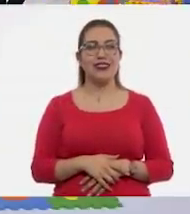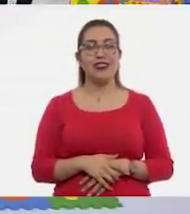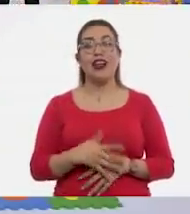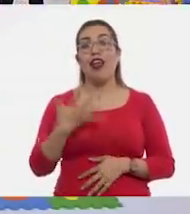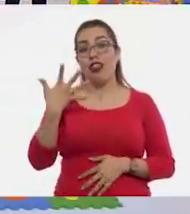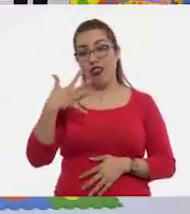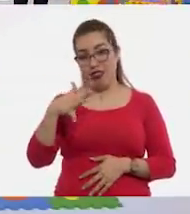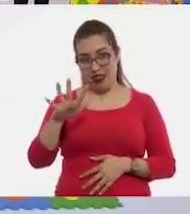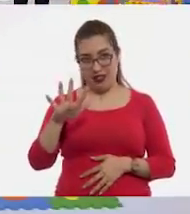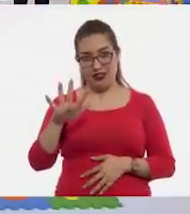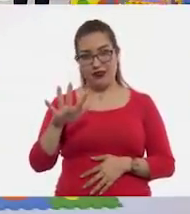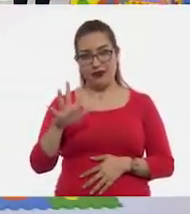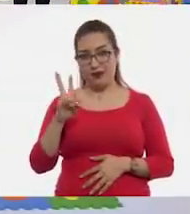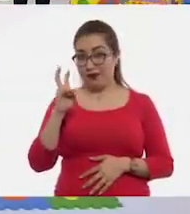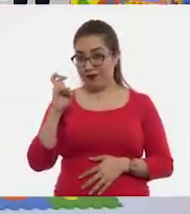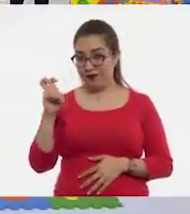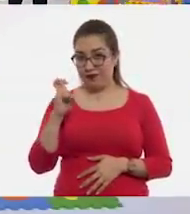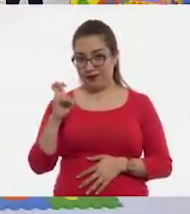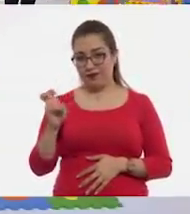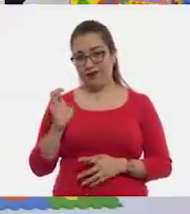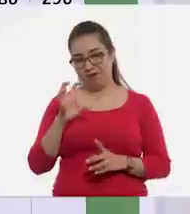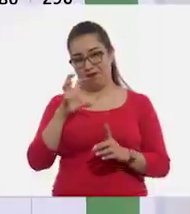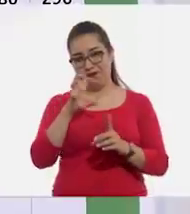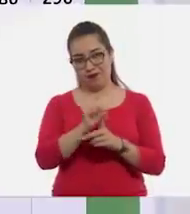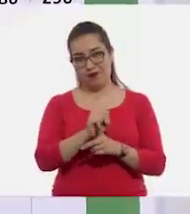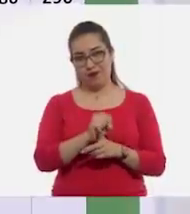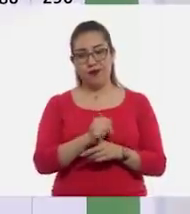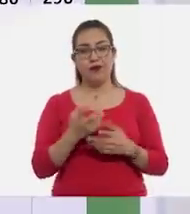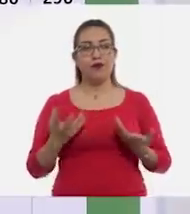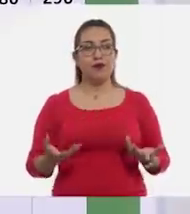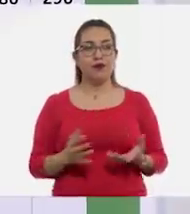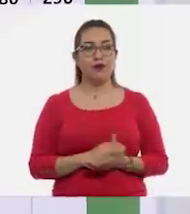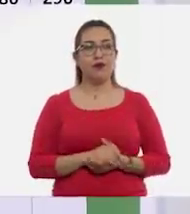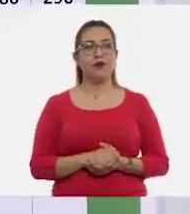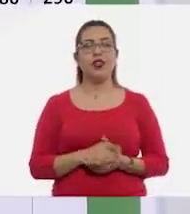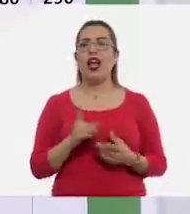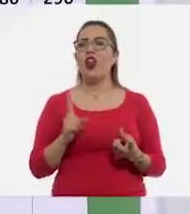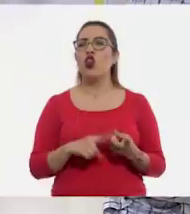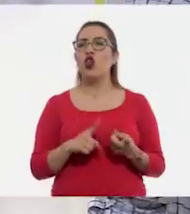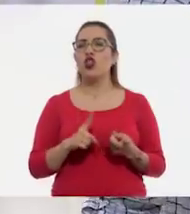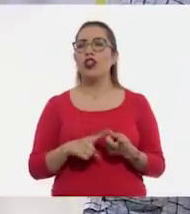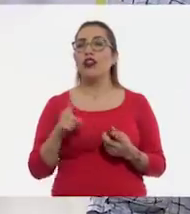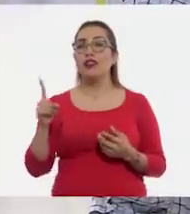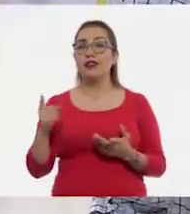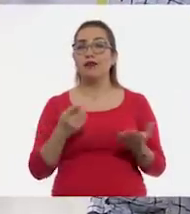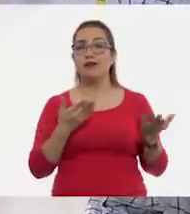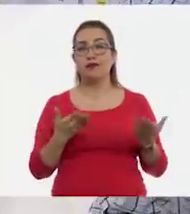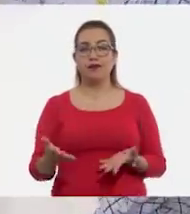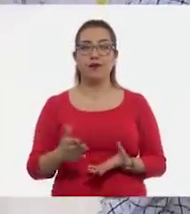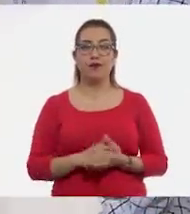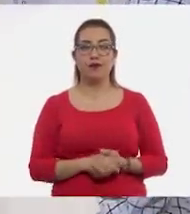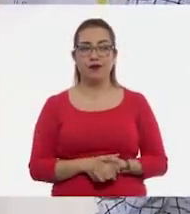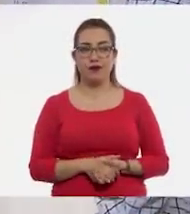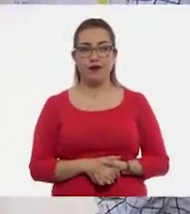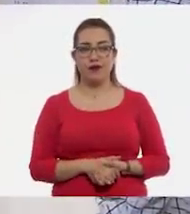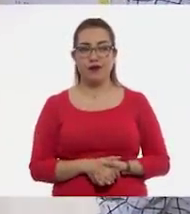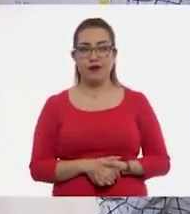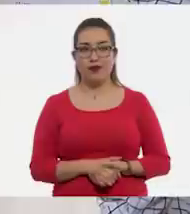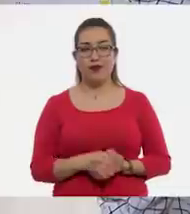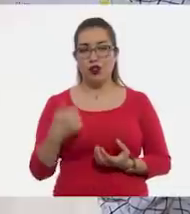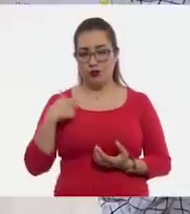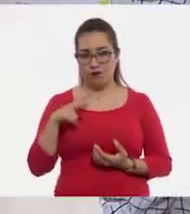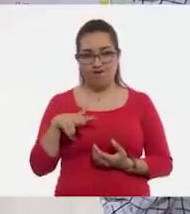10 decenas son las que obtuviste. Entonces, mi... ¿A dónde tiene que llegar la ranita? Ah, ok. Tiene que llegar, voy a